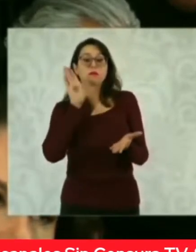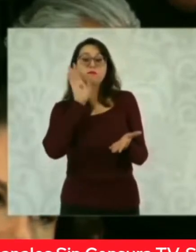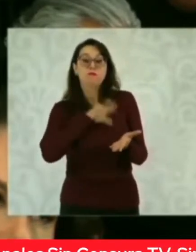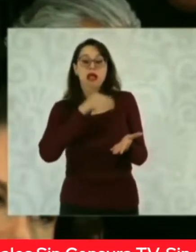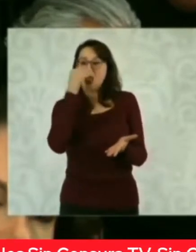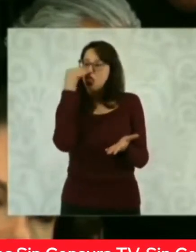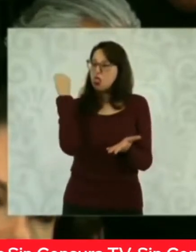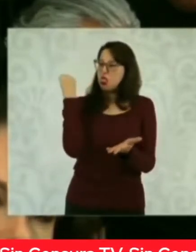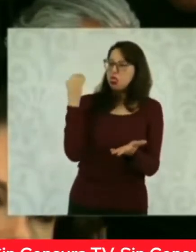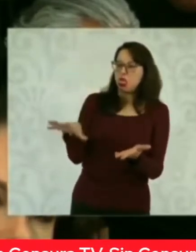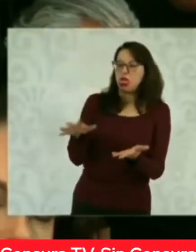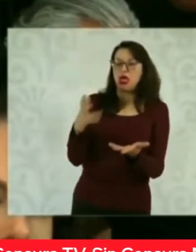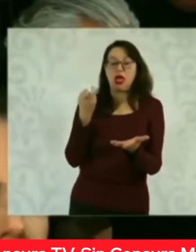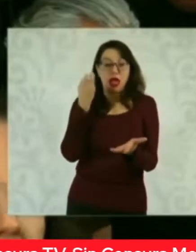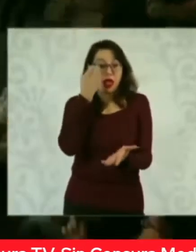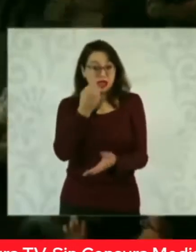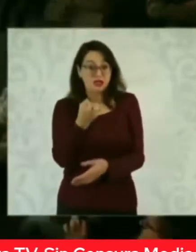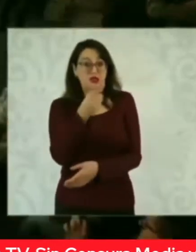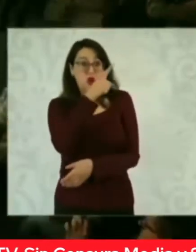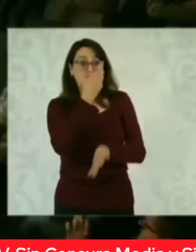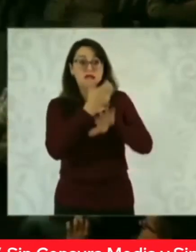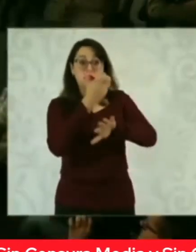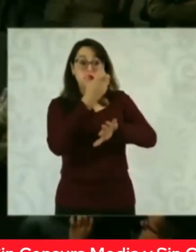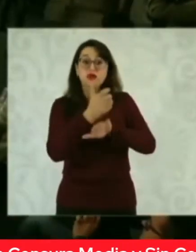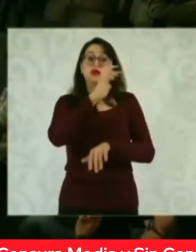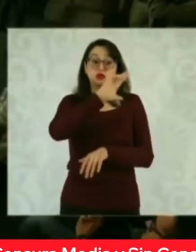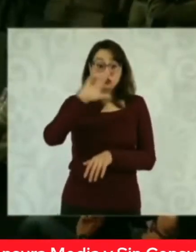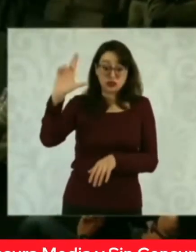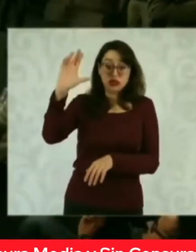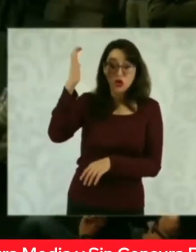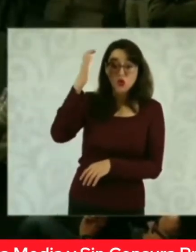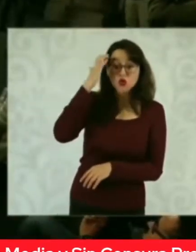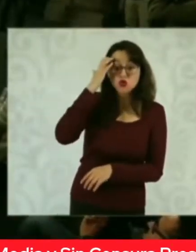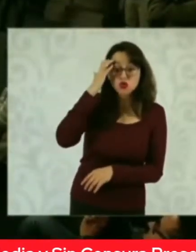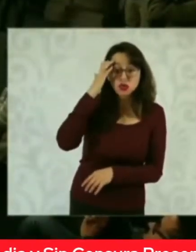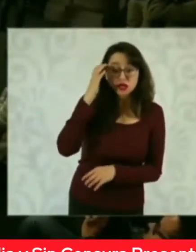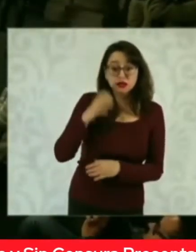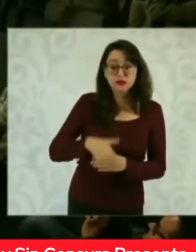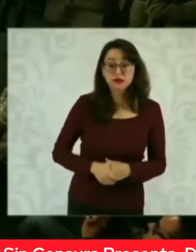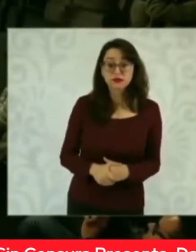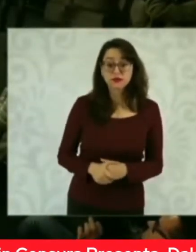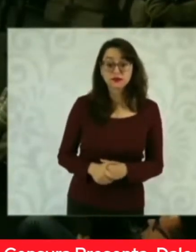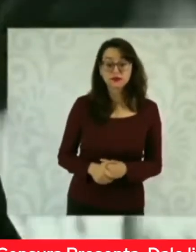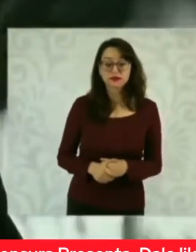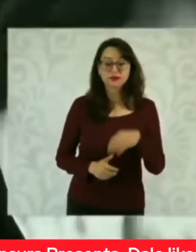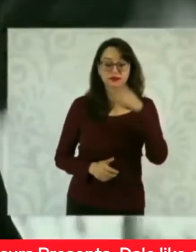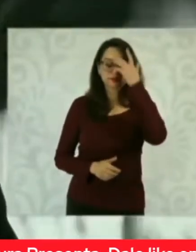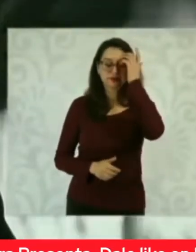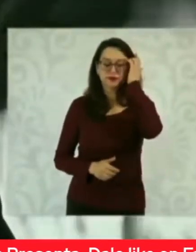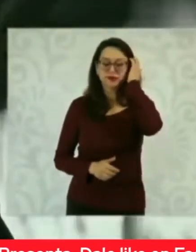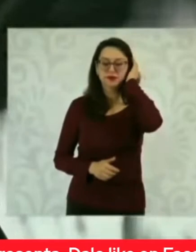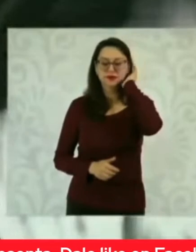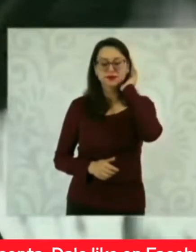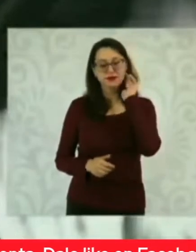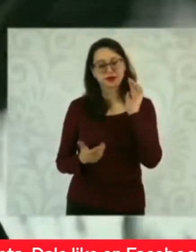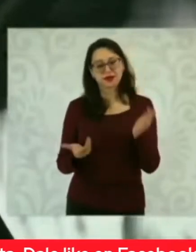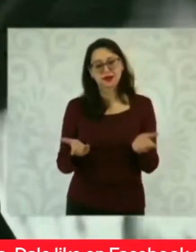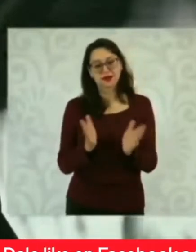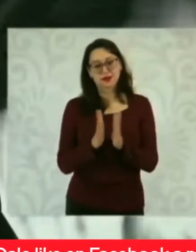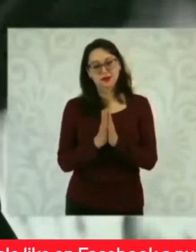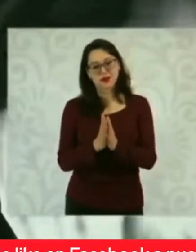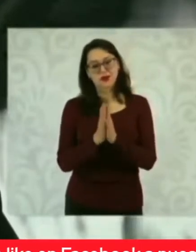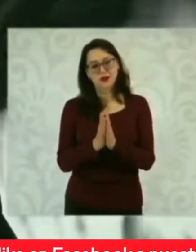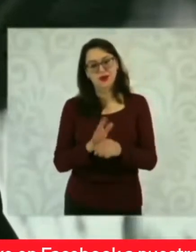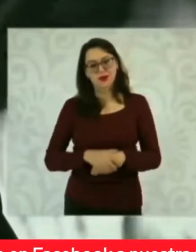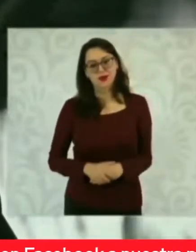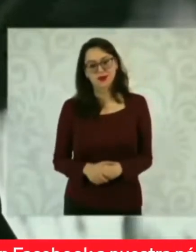una comunicación formalmente en la que dijeran, pues sí, nos desistimos porque en efecto no hubo pruebas. A ver, compañera, por favor, cuando